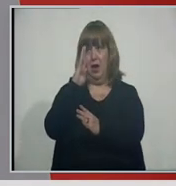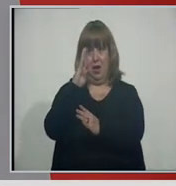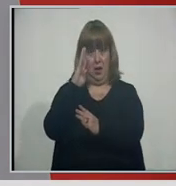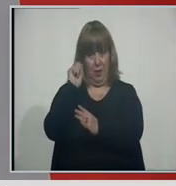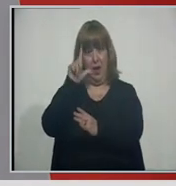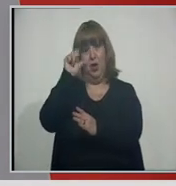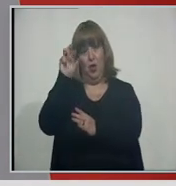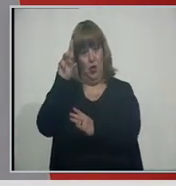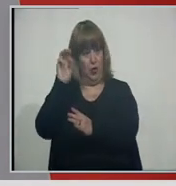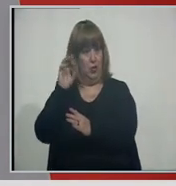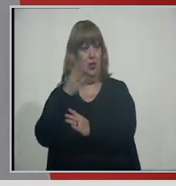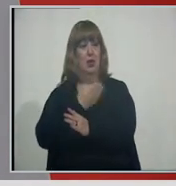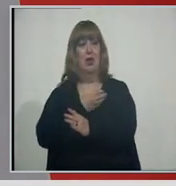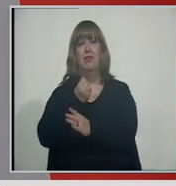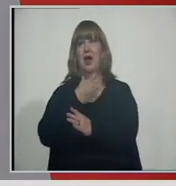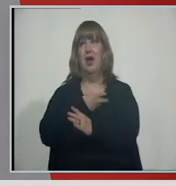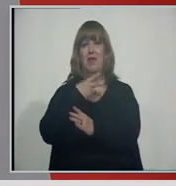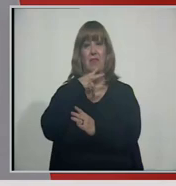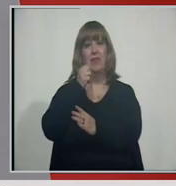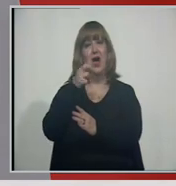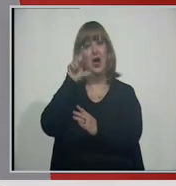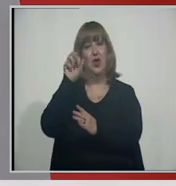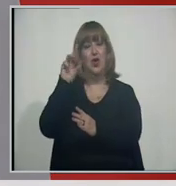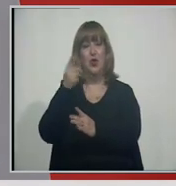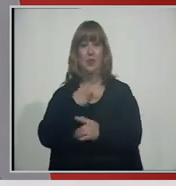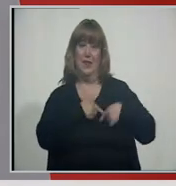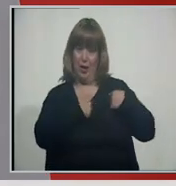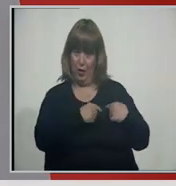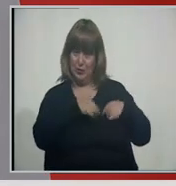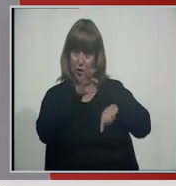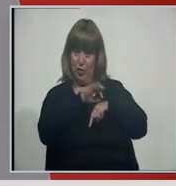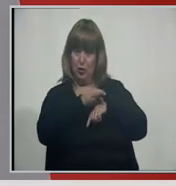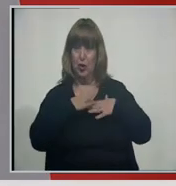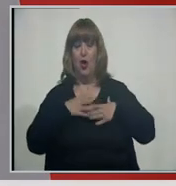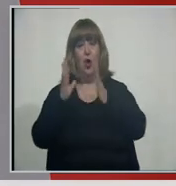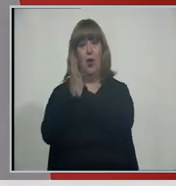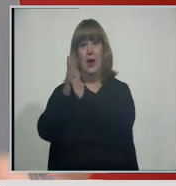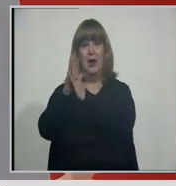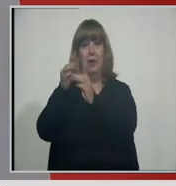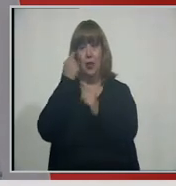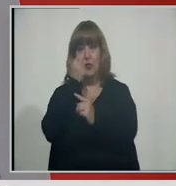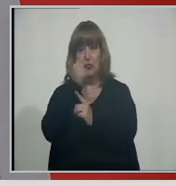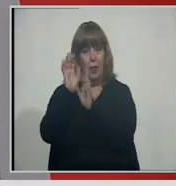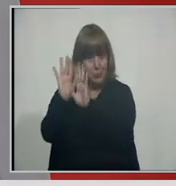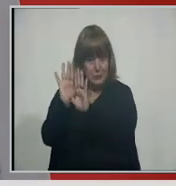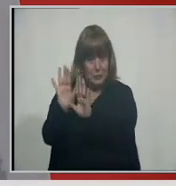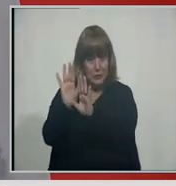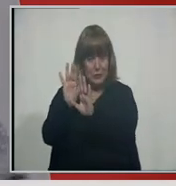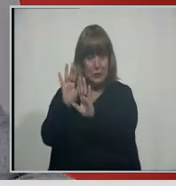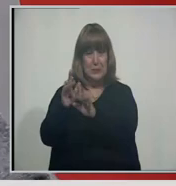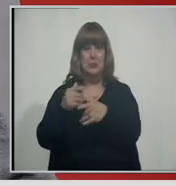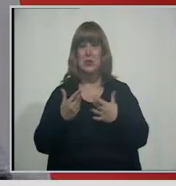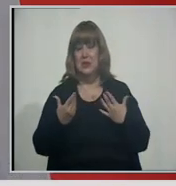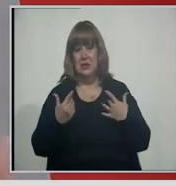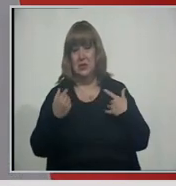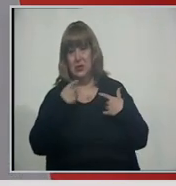no de la gente no del pueblo de los gobiernos verdad entonces todo esto que escuchamos y leemos tiene que ver bueno